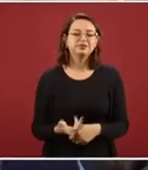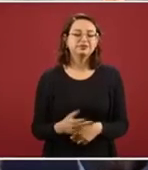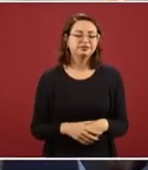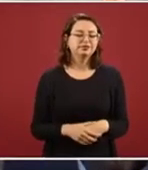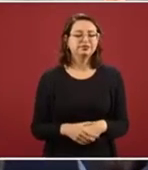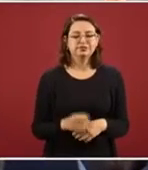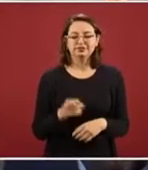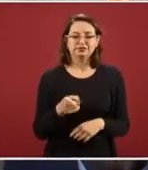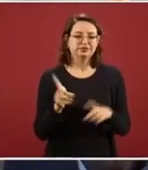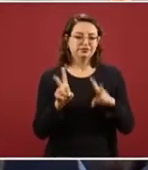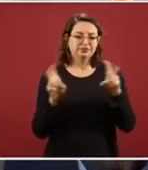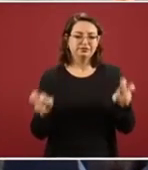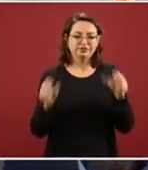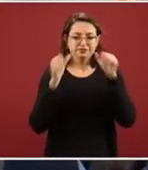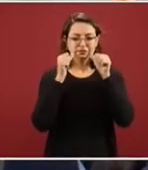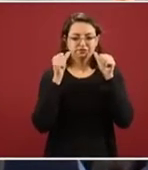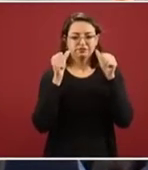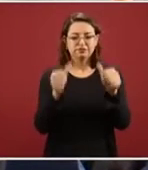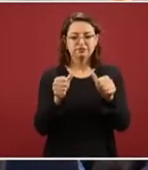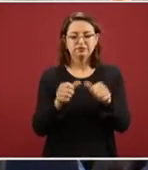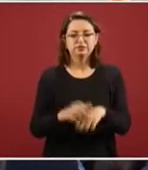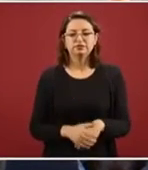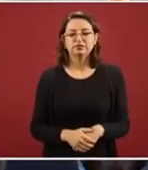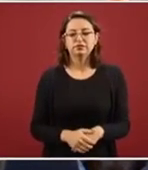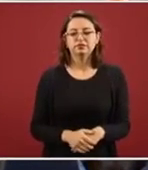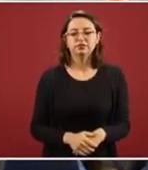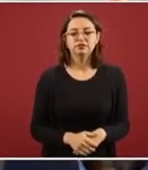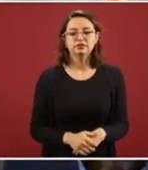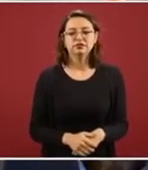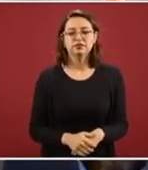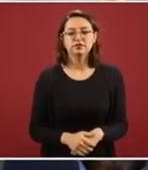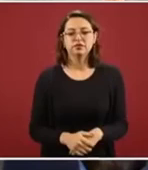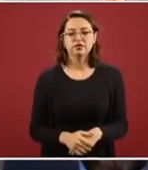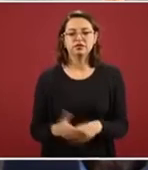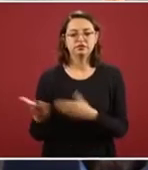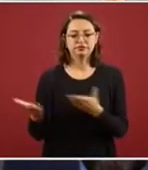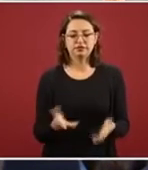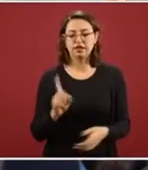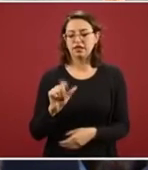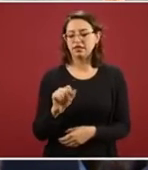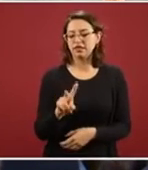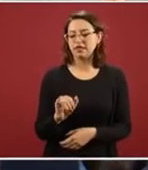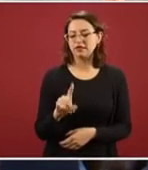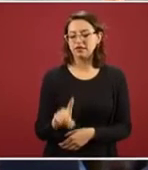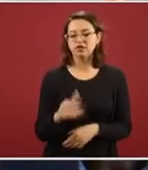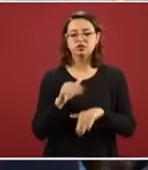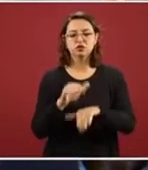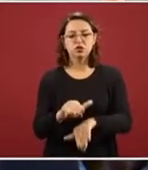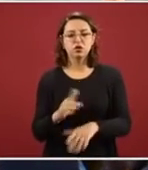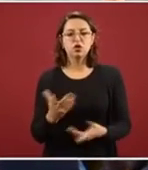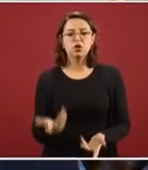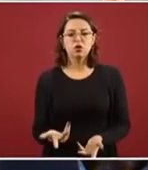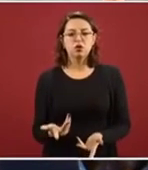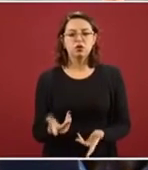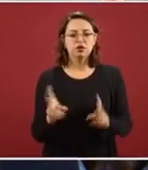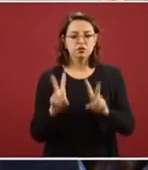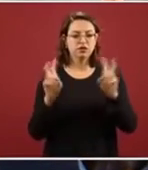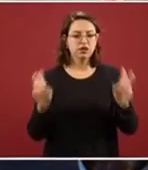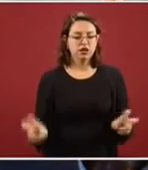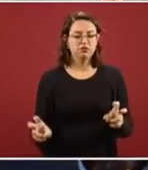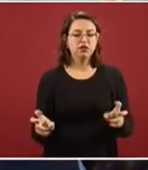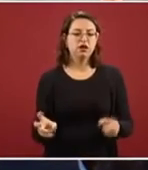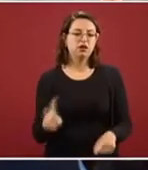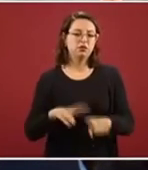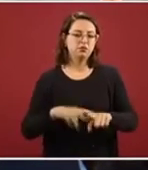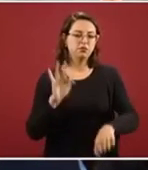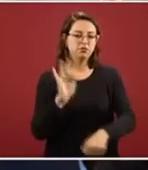este caso. Y hoy David informó sobre protección civil,